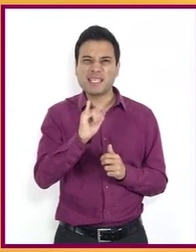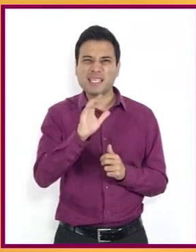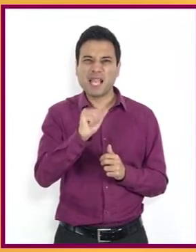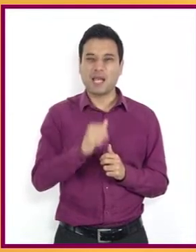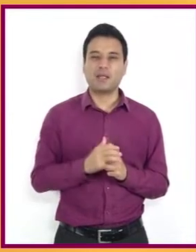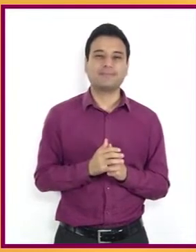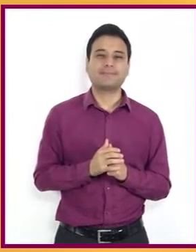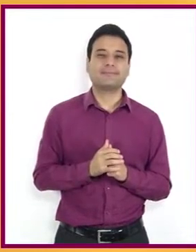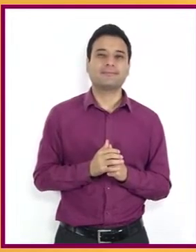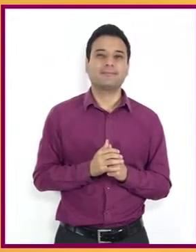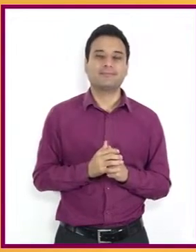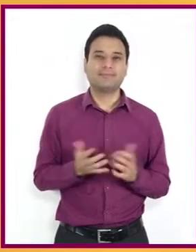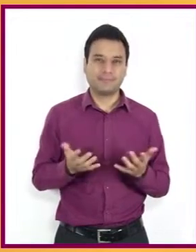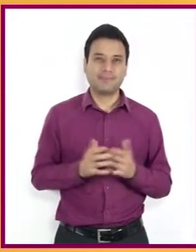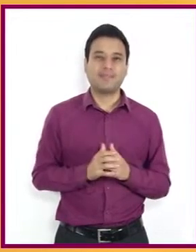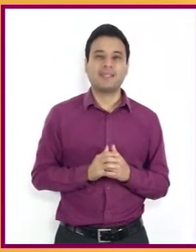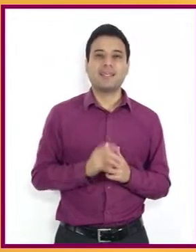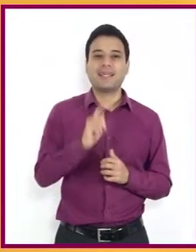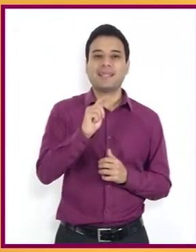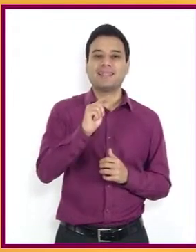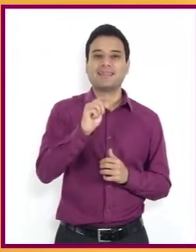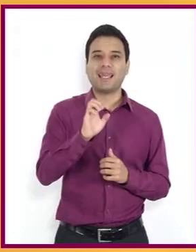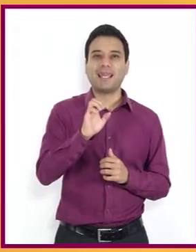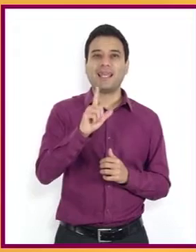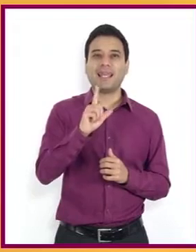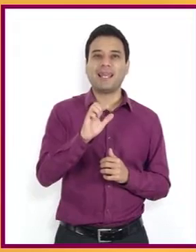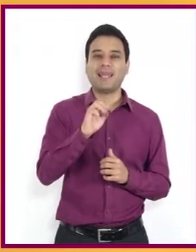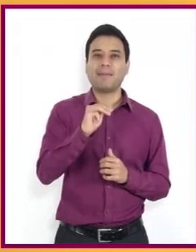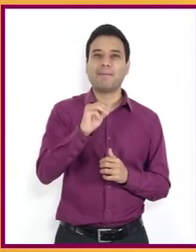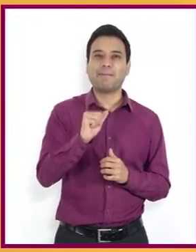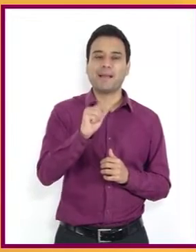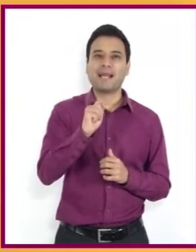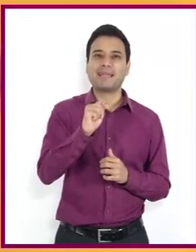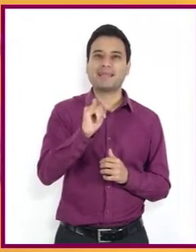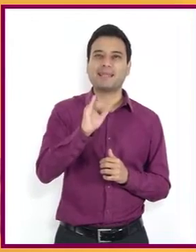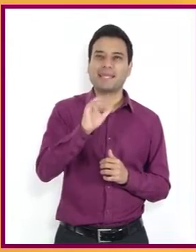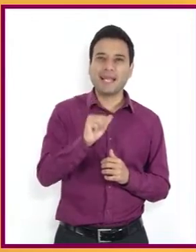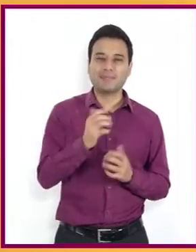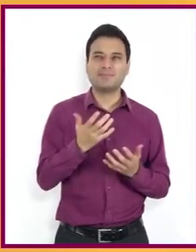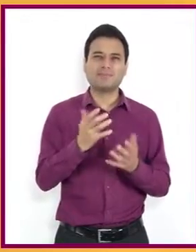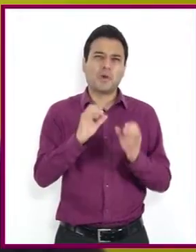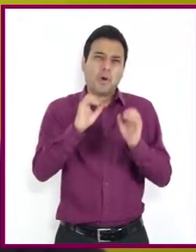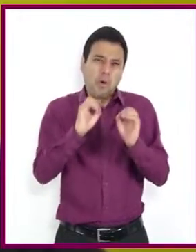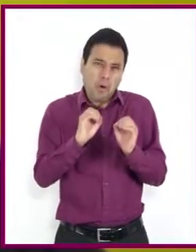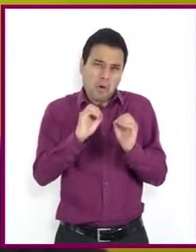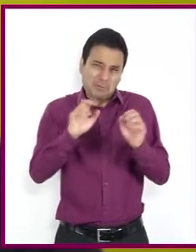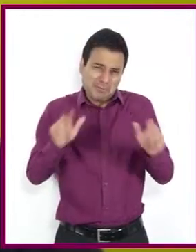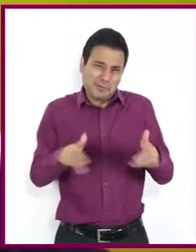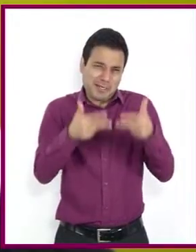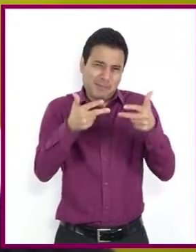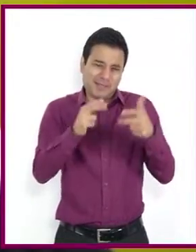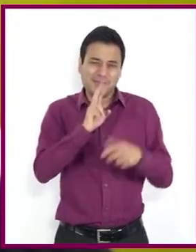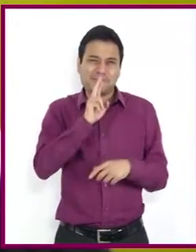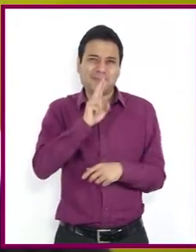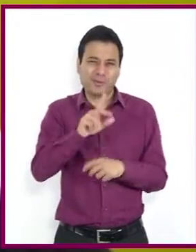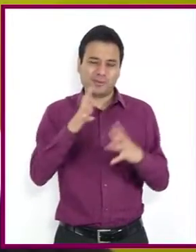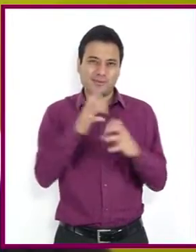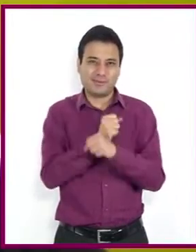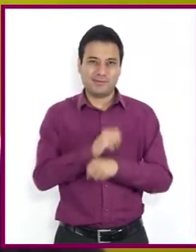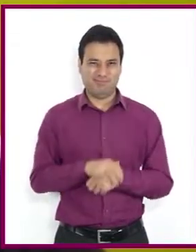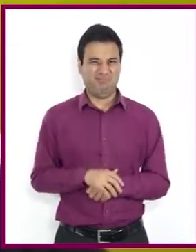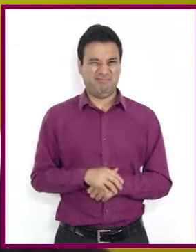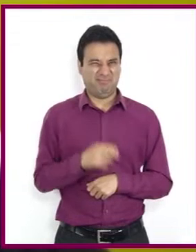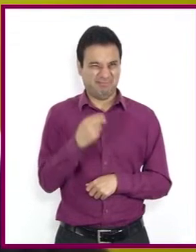Telemática, Galileo. Pero puede decirle videollamada. Vaya nombres